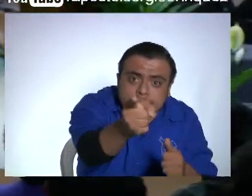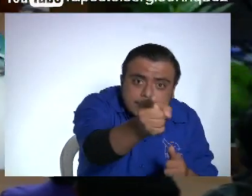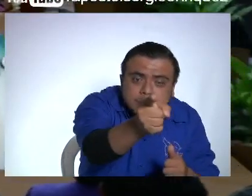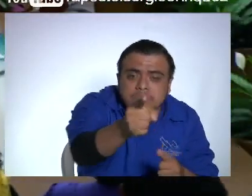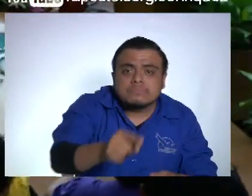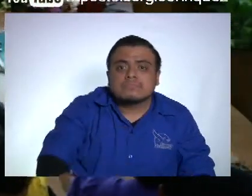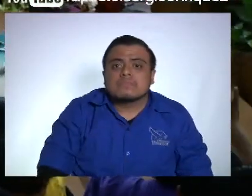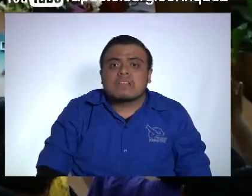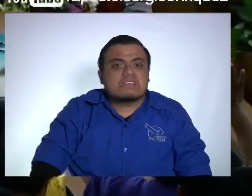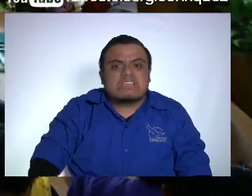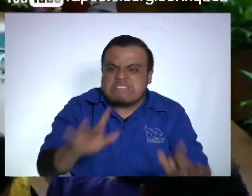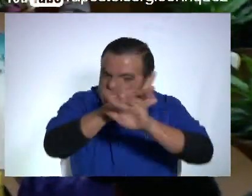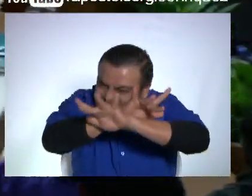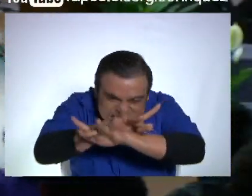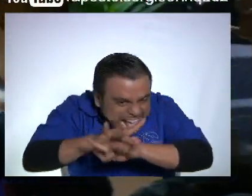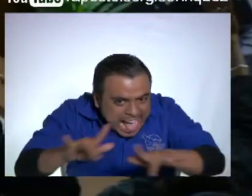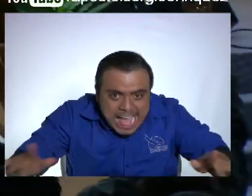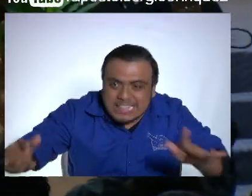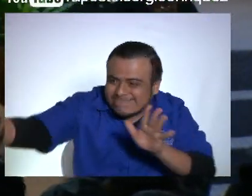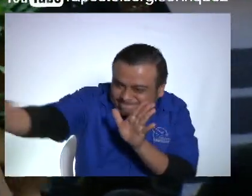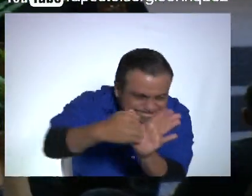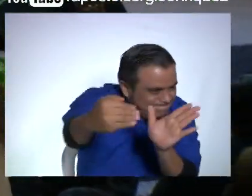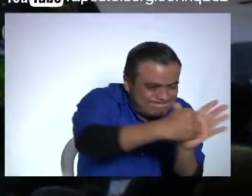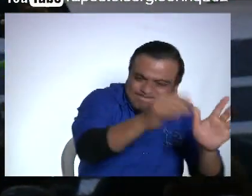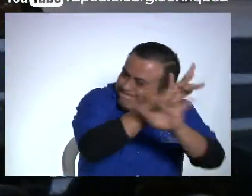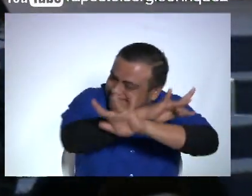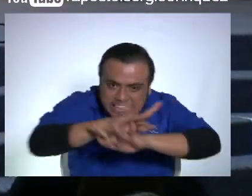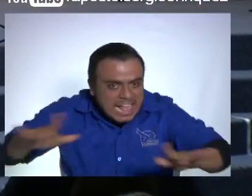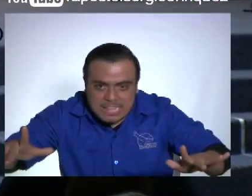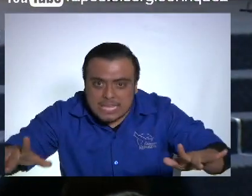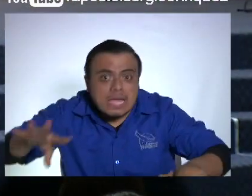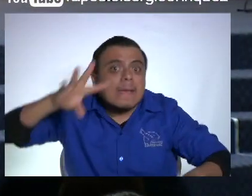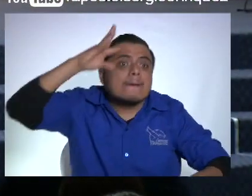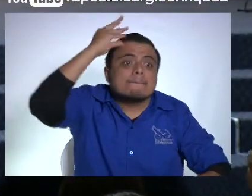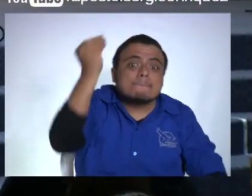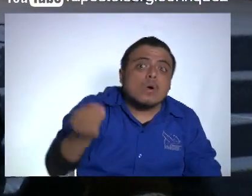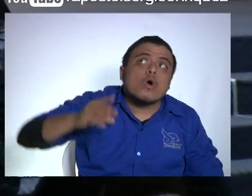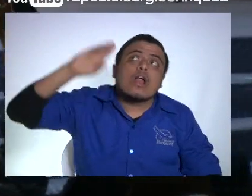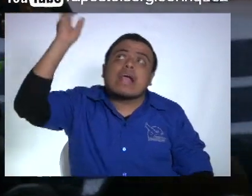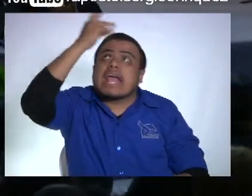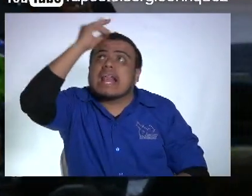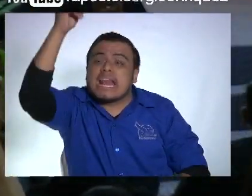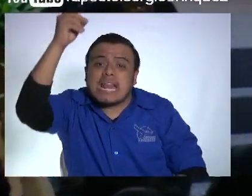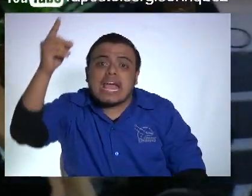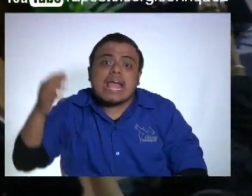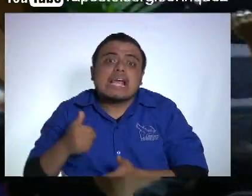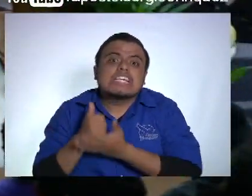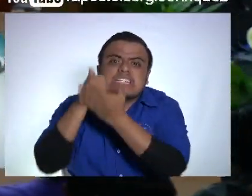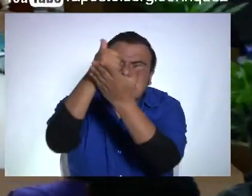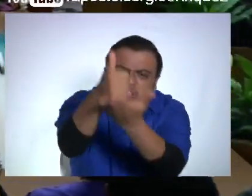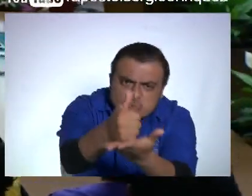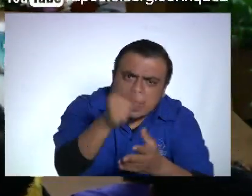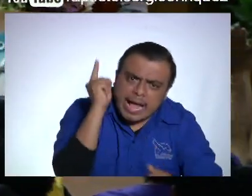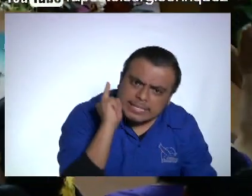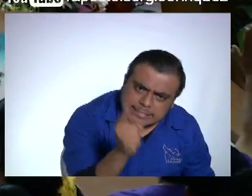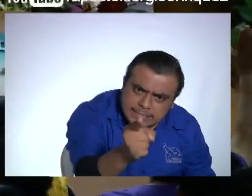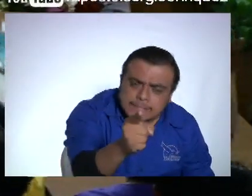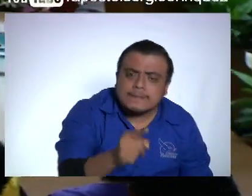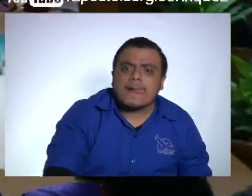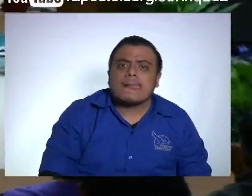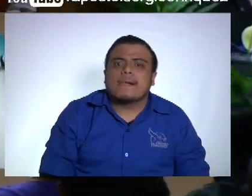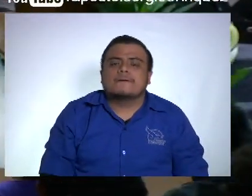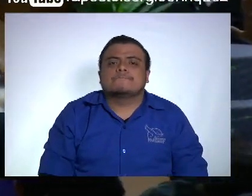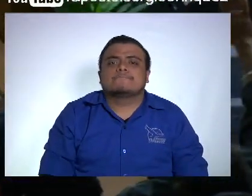hacer frente. Nadie te podrá hacer frente, porque el Rey de Reyes es tu guerrero victorioso. Es tu